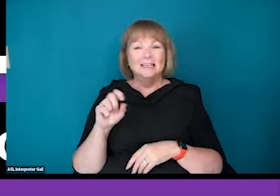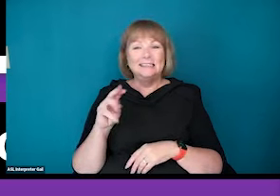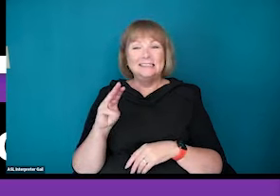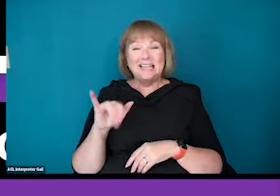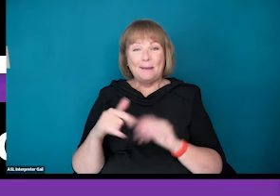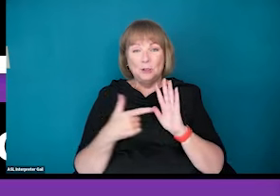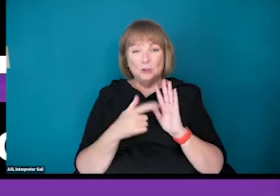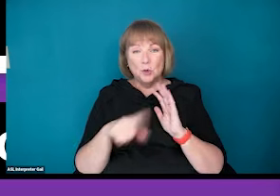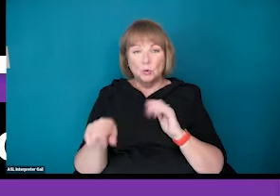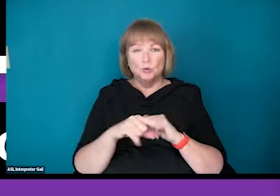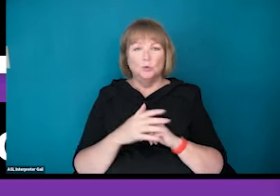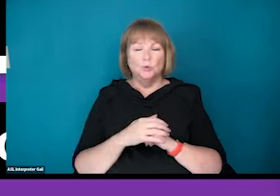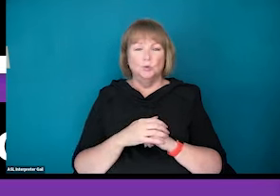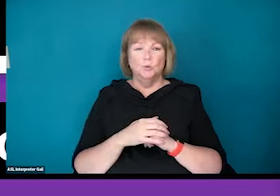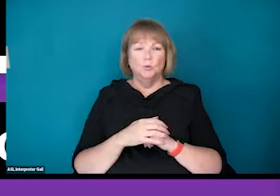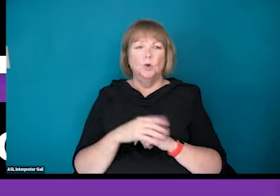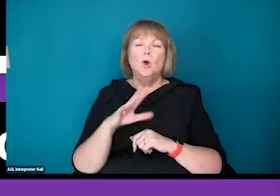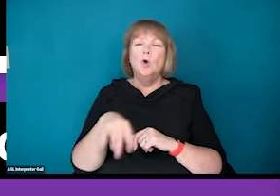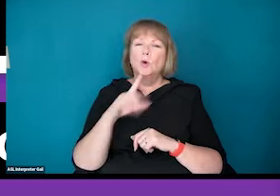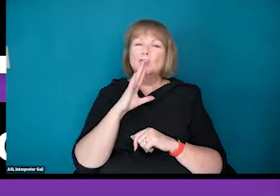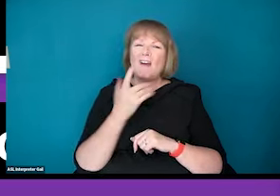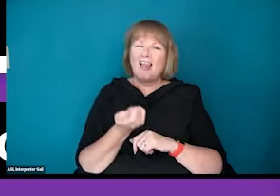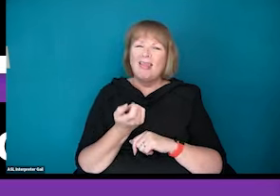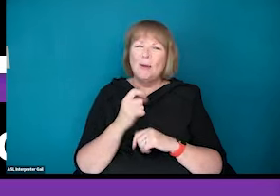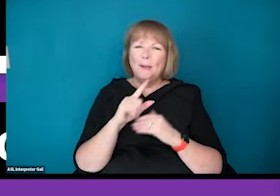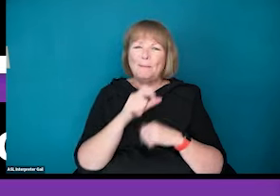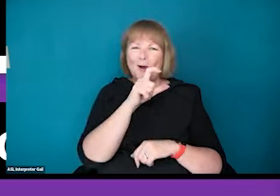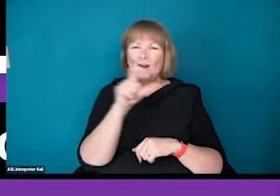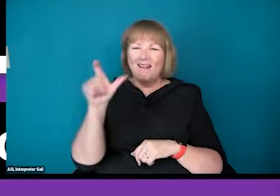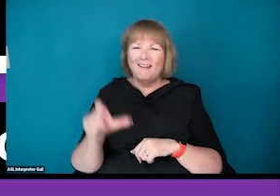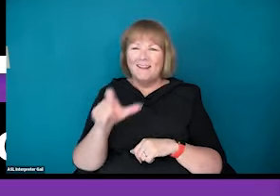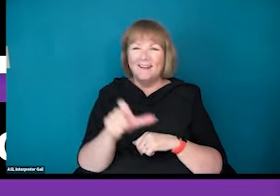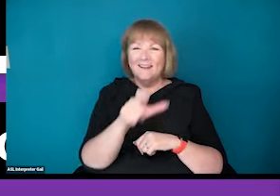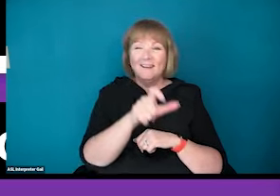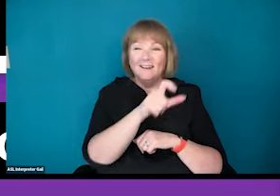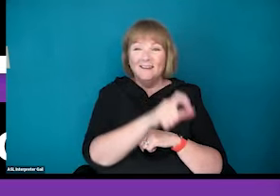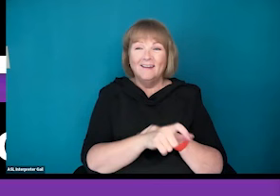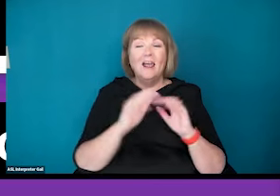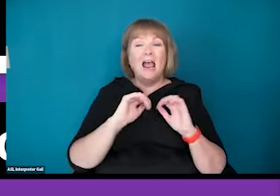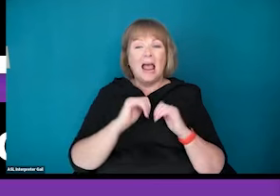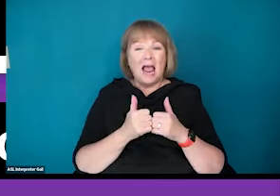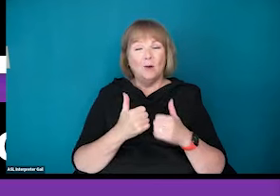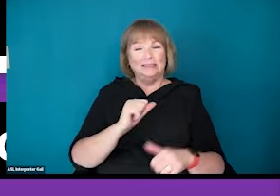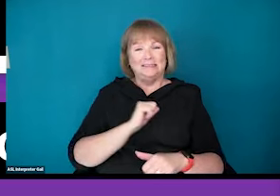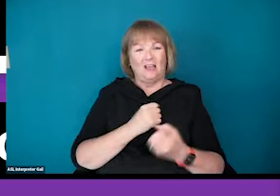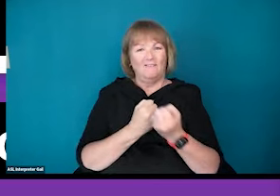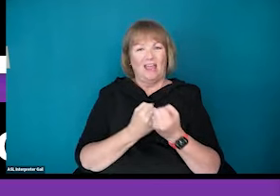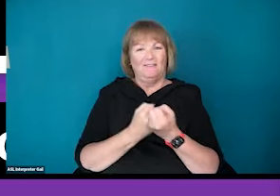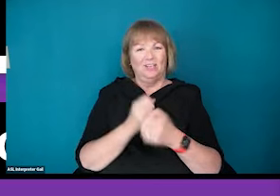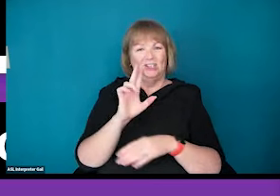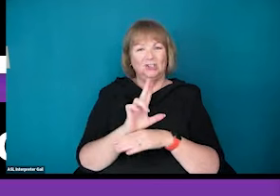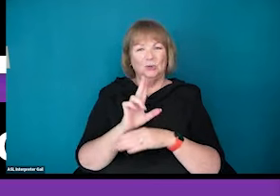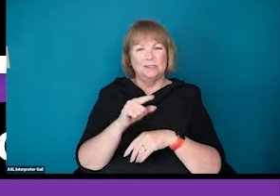de liberación de información. ¿Cómo es una forma, contrario, muy poco, es uno de